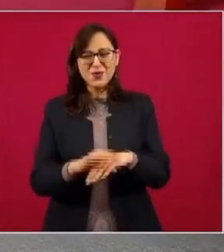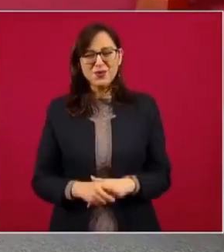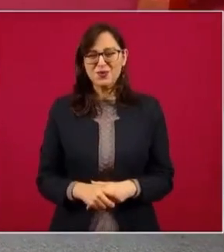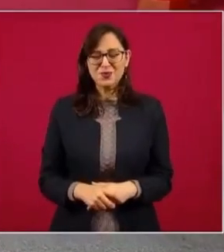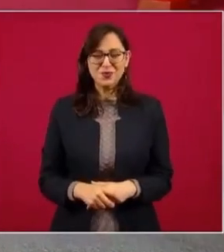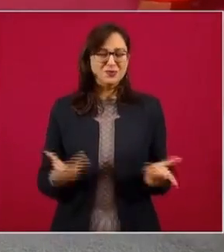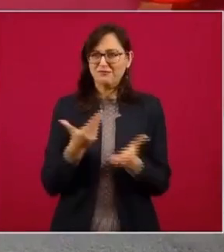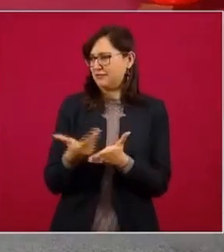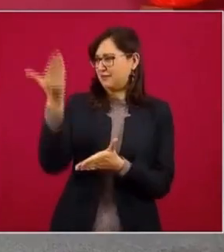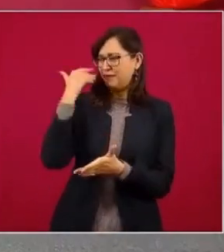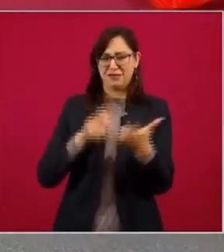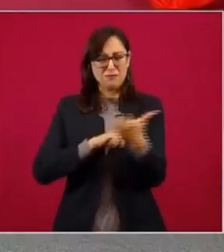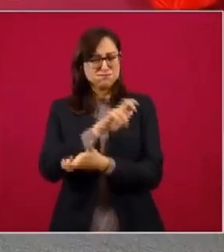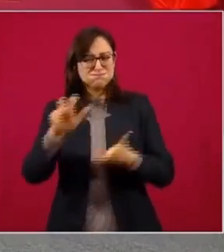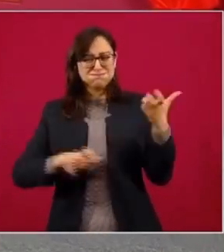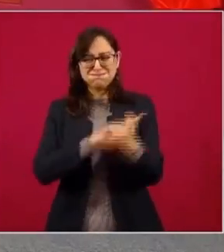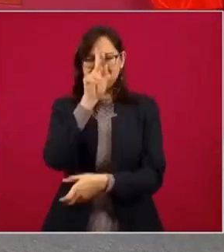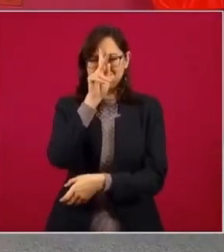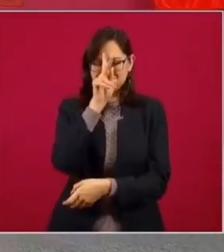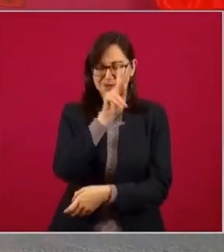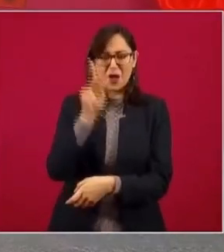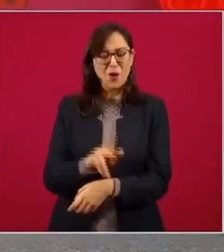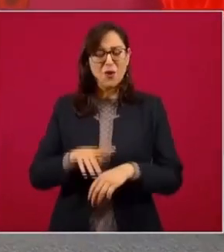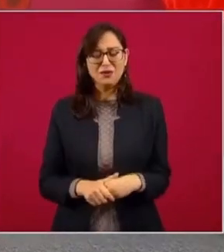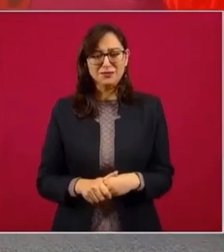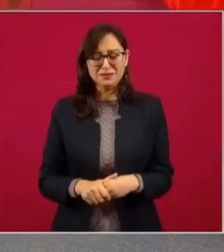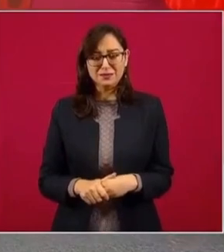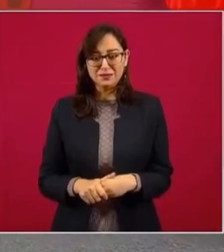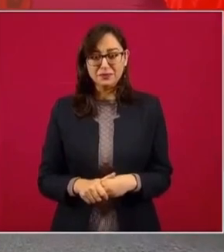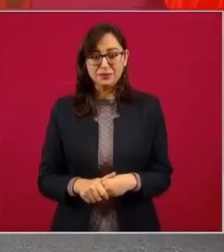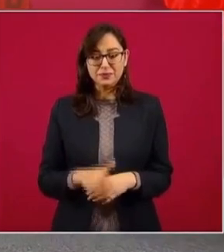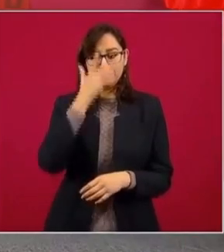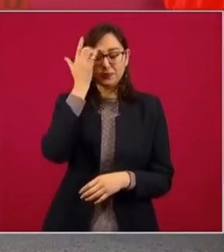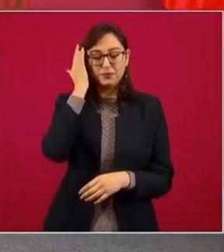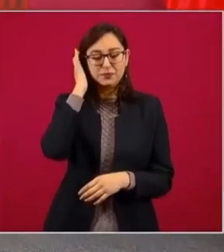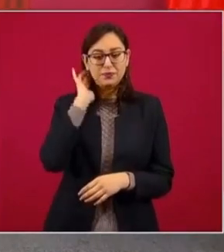Si era un desastre el régimen anterior,